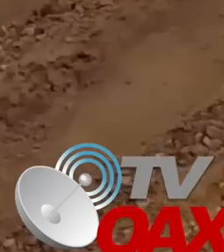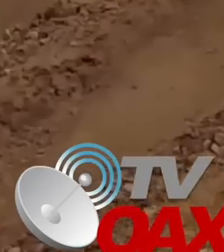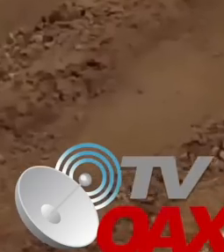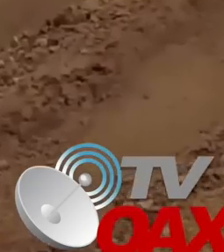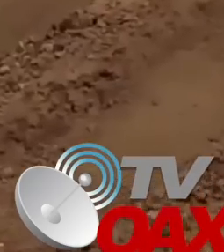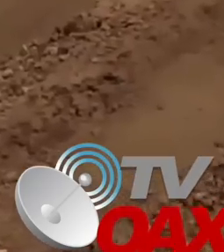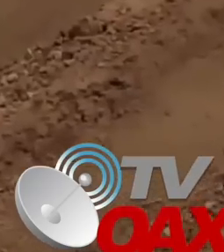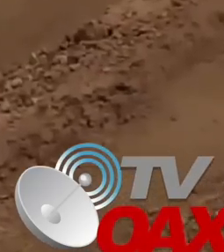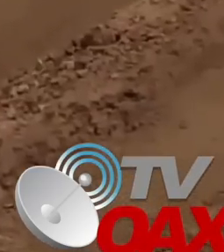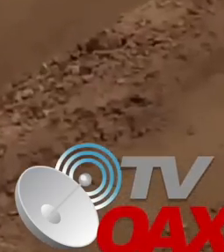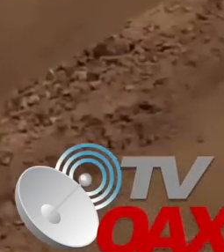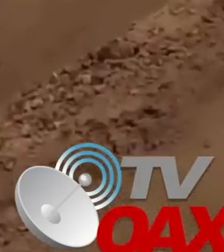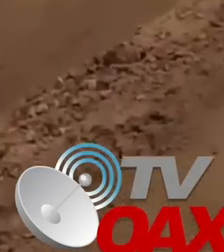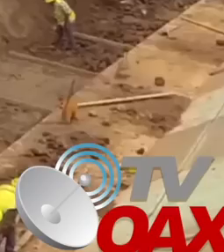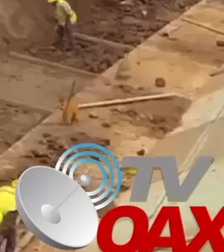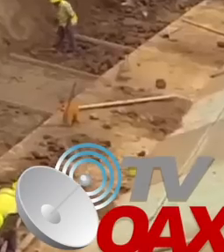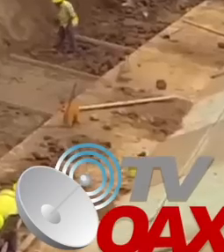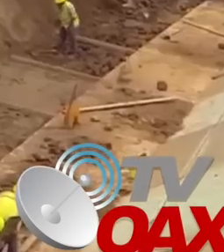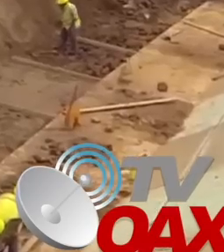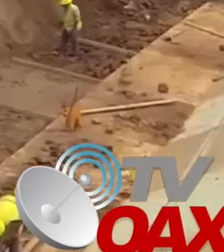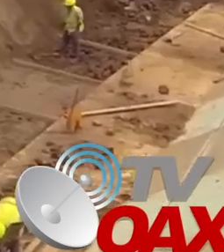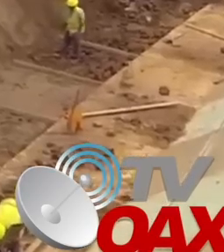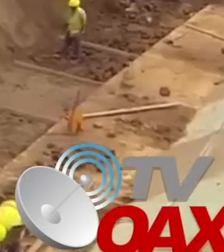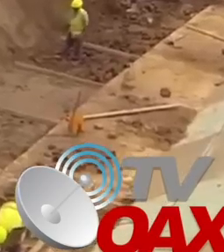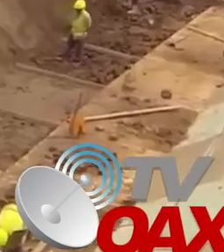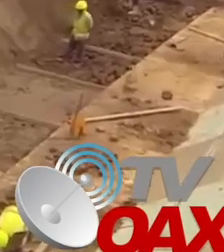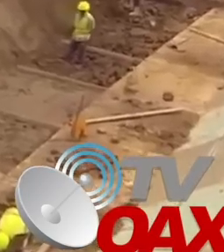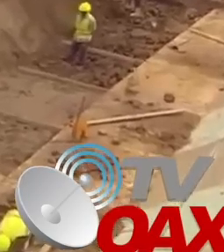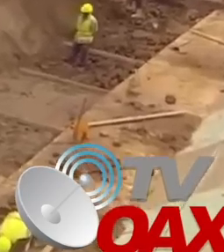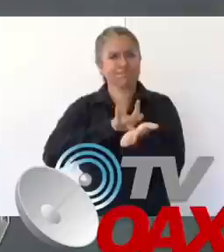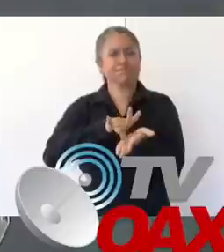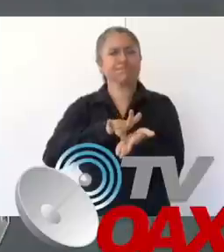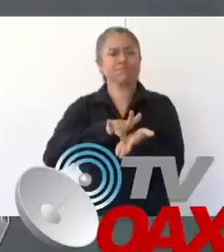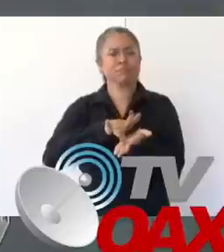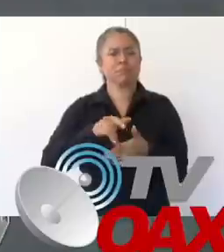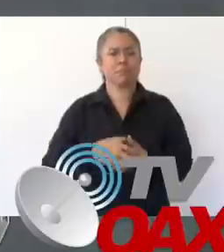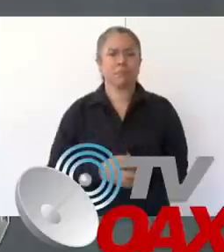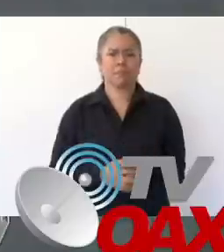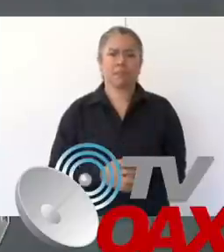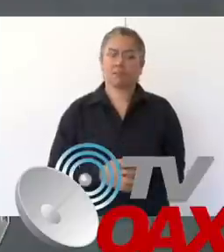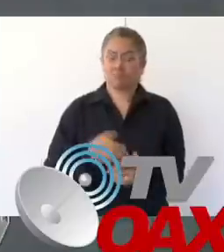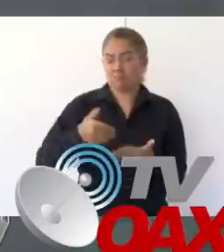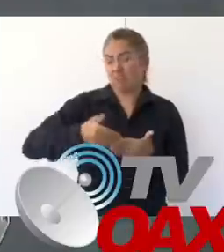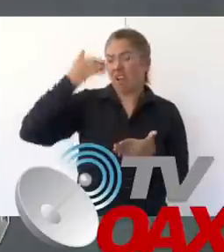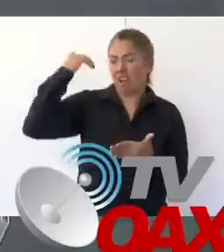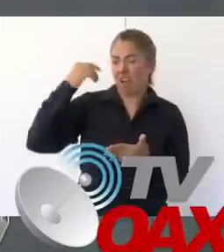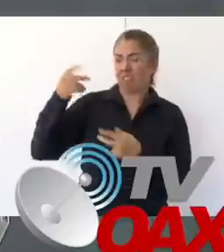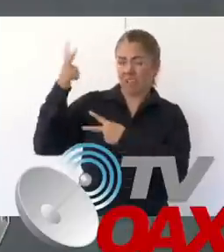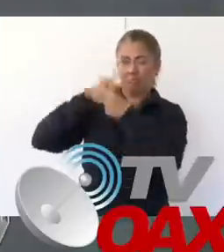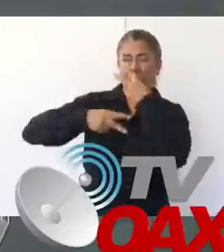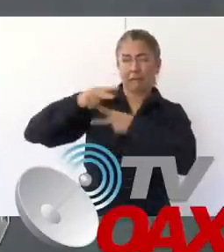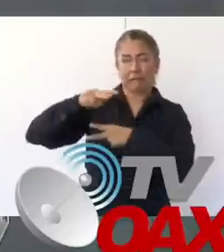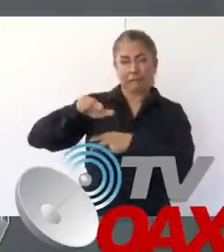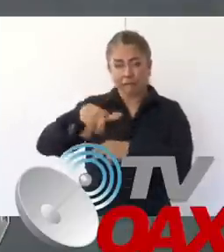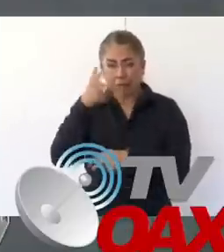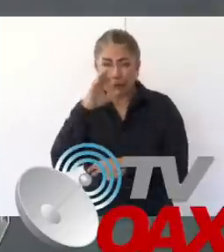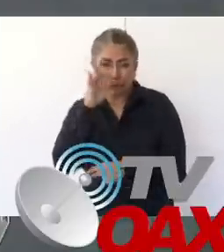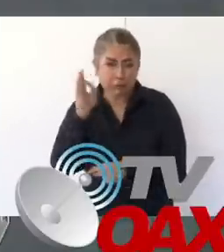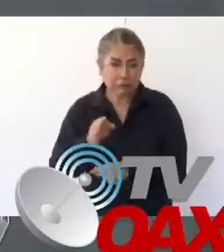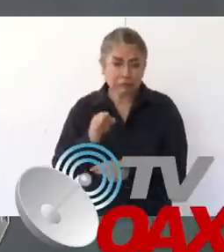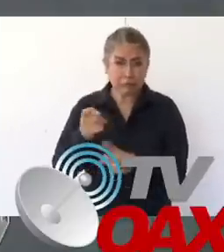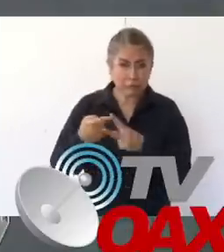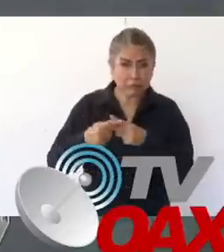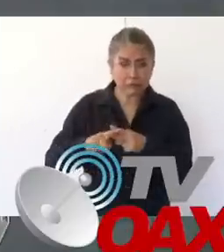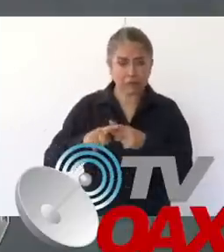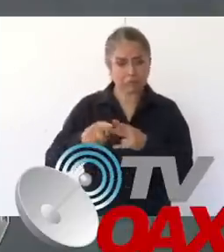proyecto. Cuando el señor presidente vino, el proyecto tenía un 13%, entonces realmente quien ha sido el padre ha sido